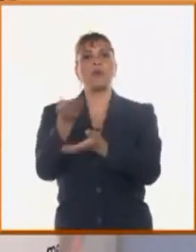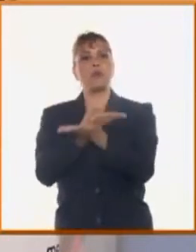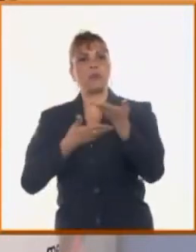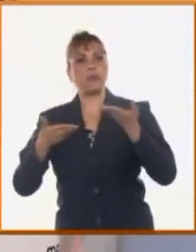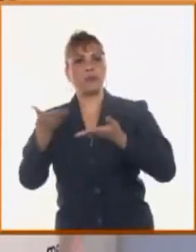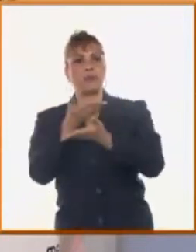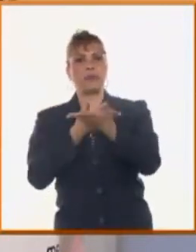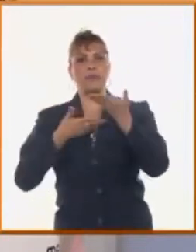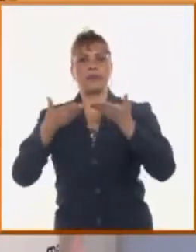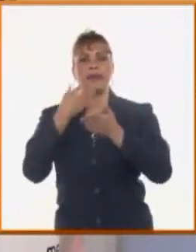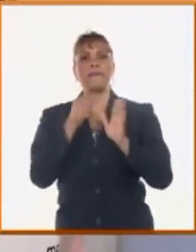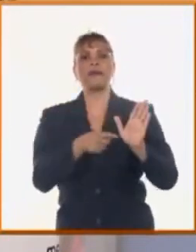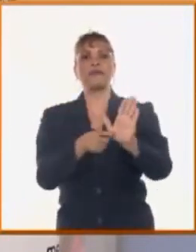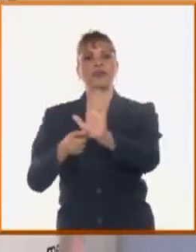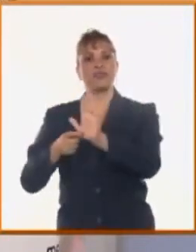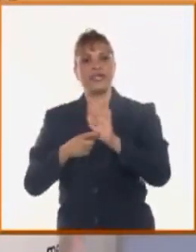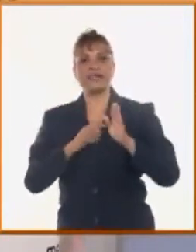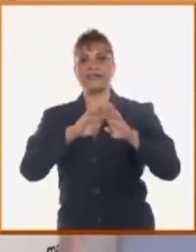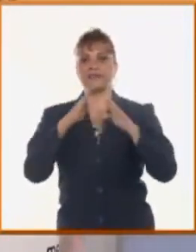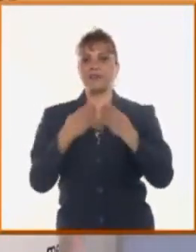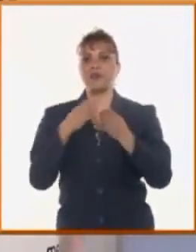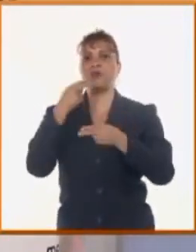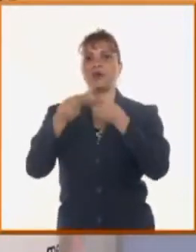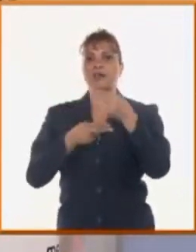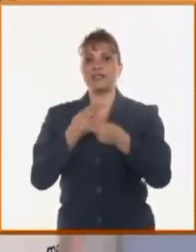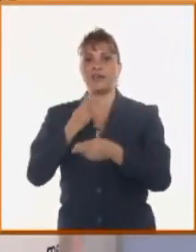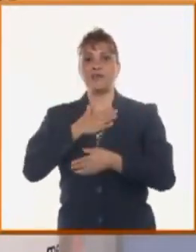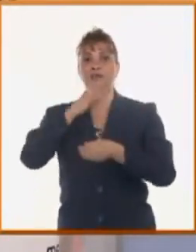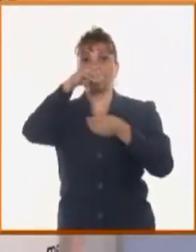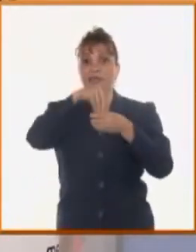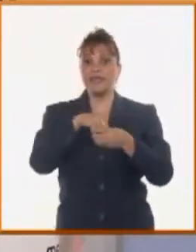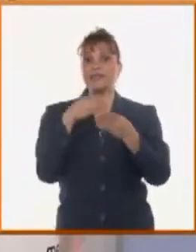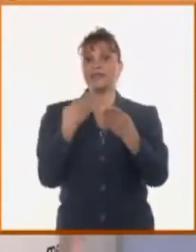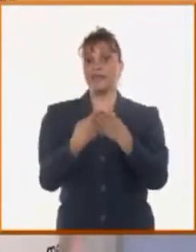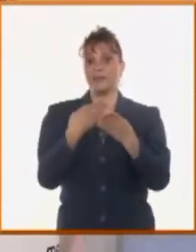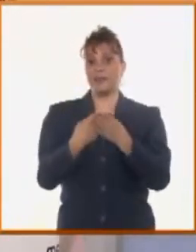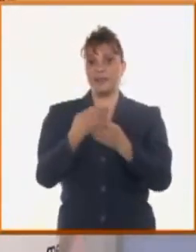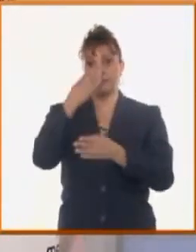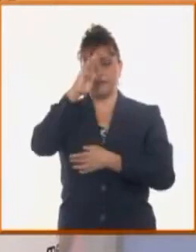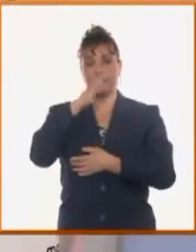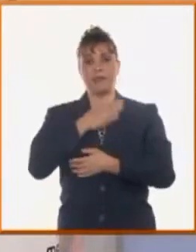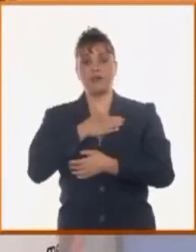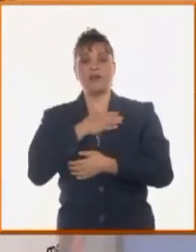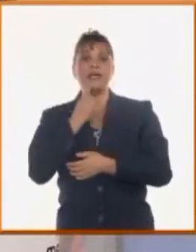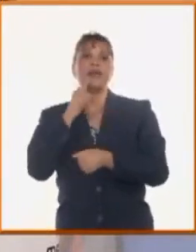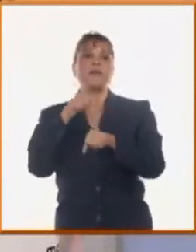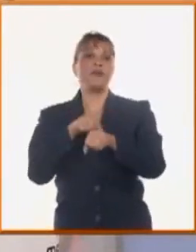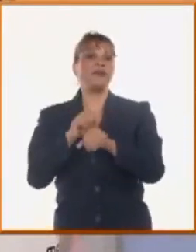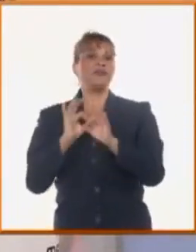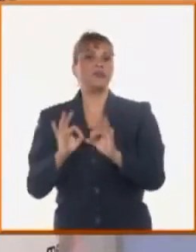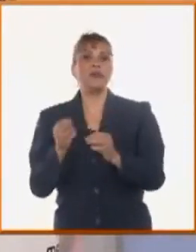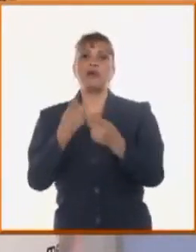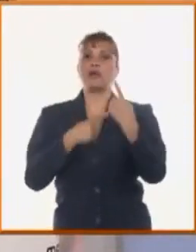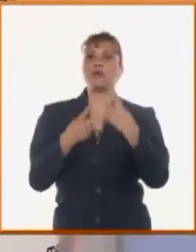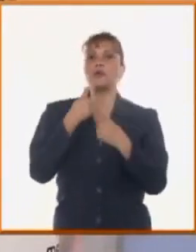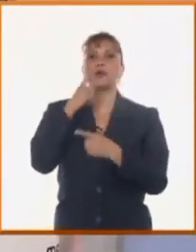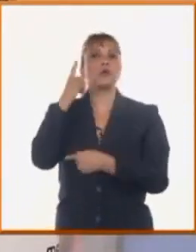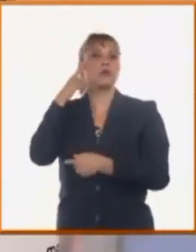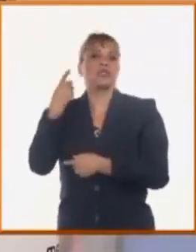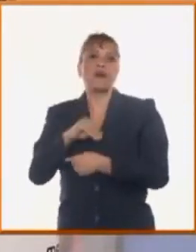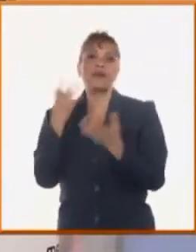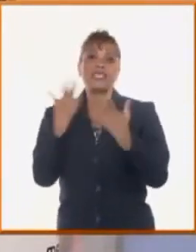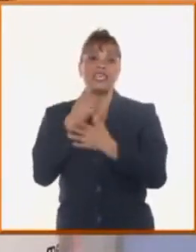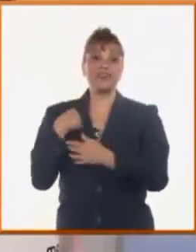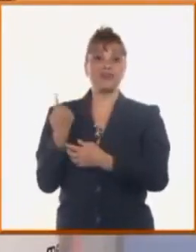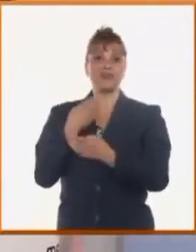para mostrar lo que se hace orgánicamente desde nuestro país y al propio tiempo aquellos que no nos conocen puedan, aún